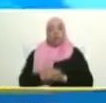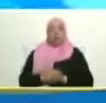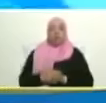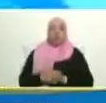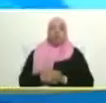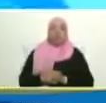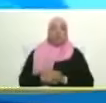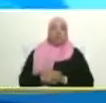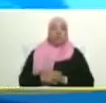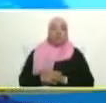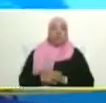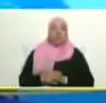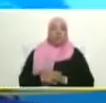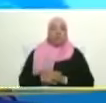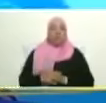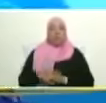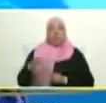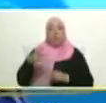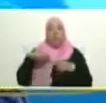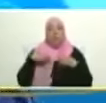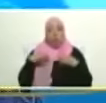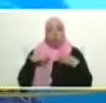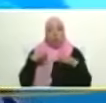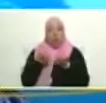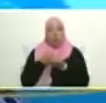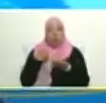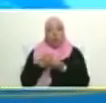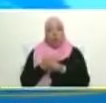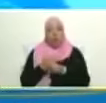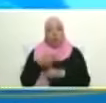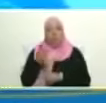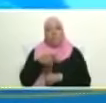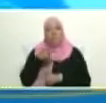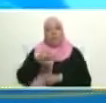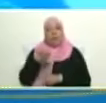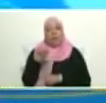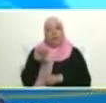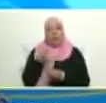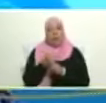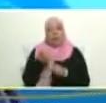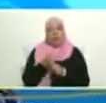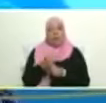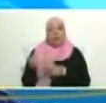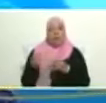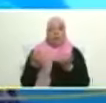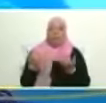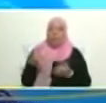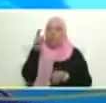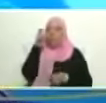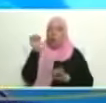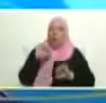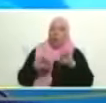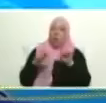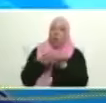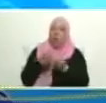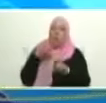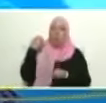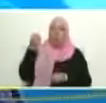lleven con orgullo su chapa, su uniforme, su condición de policía. Y ustedes defiendan el